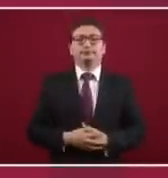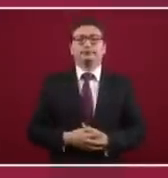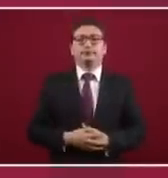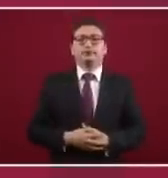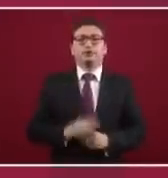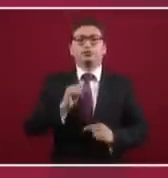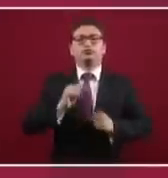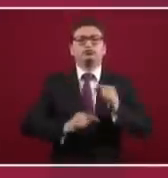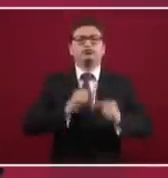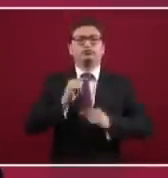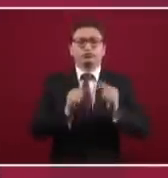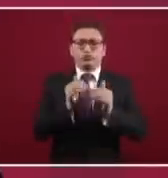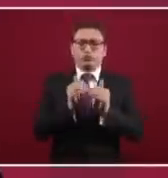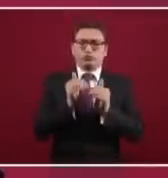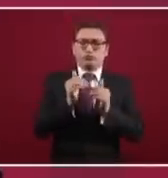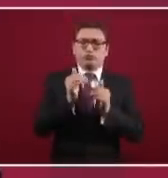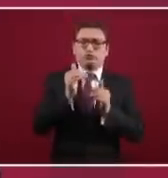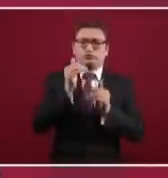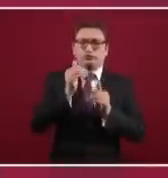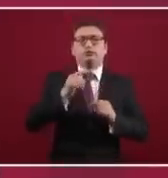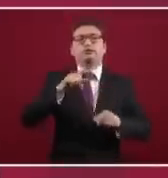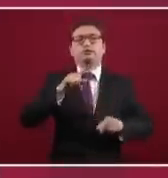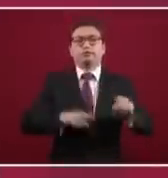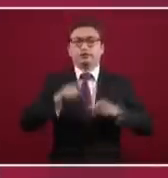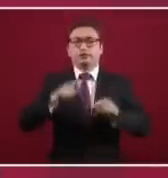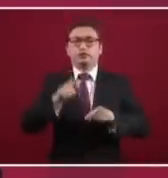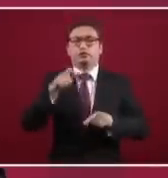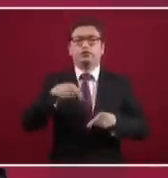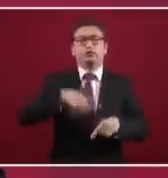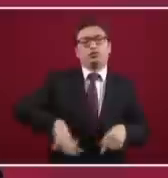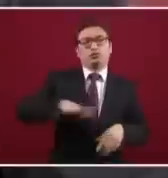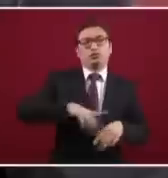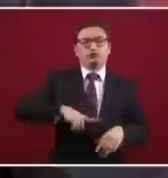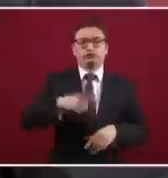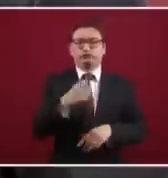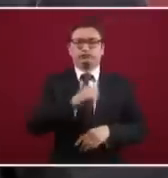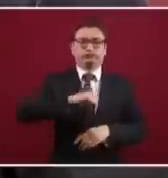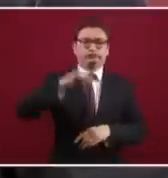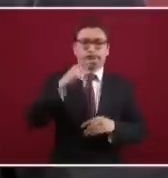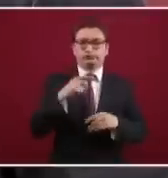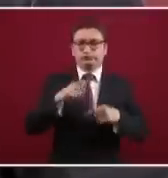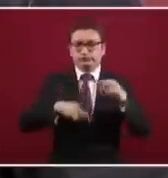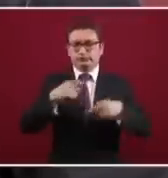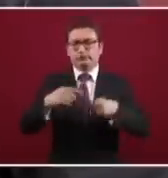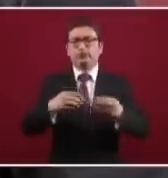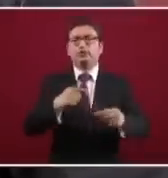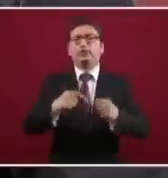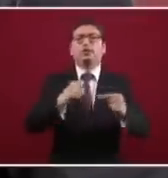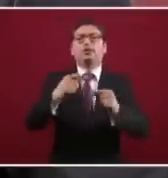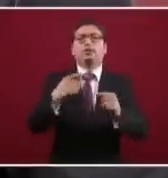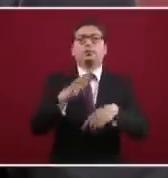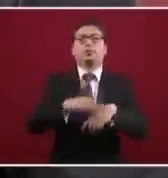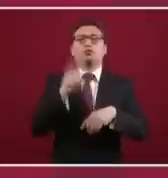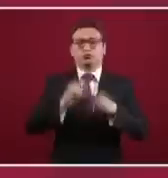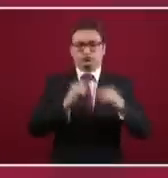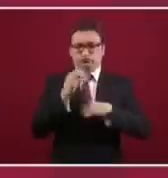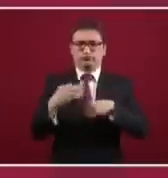a ir aumentando de acuerdo a la inflación, ya que ya va a ser un poco